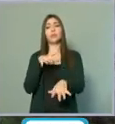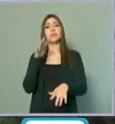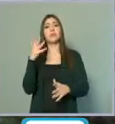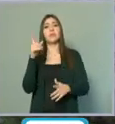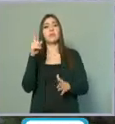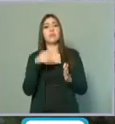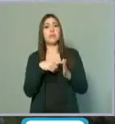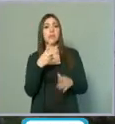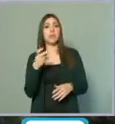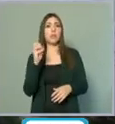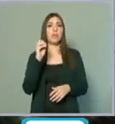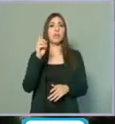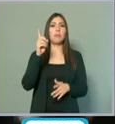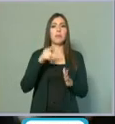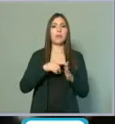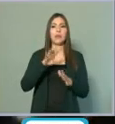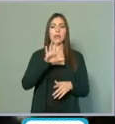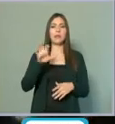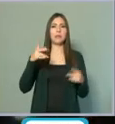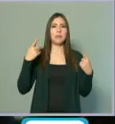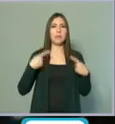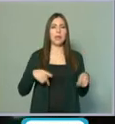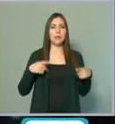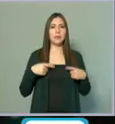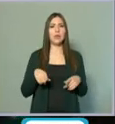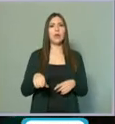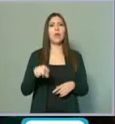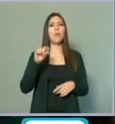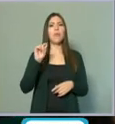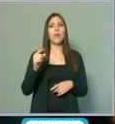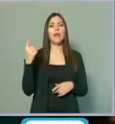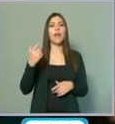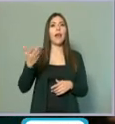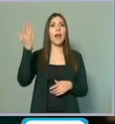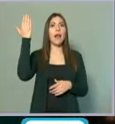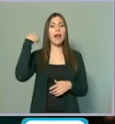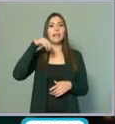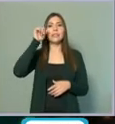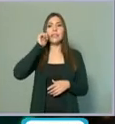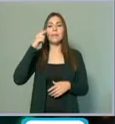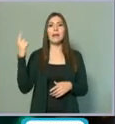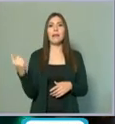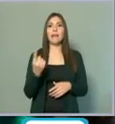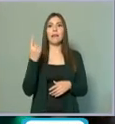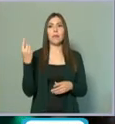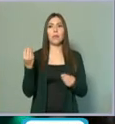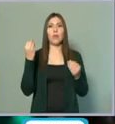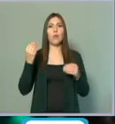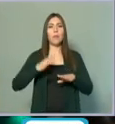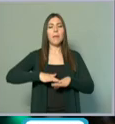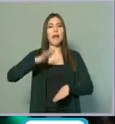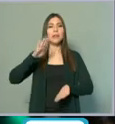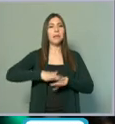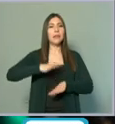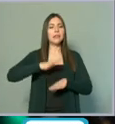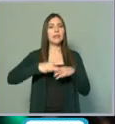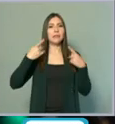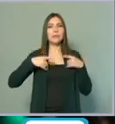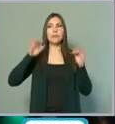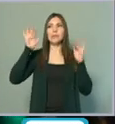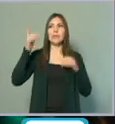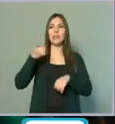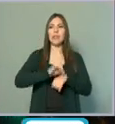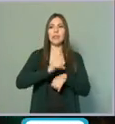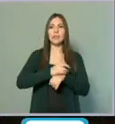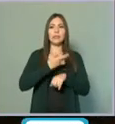personas, que es muy poco en comparación al flujo migratorio cotidiano que se desplaza a Estados Unidos de manera diaria,